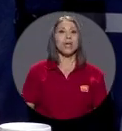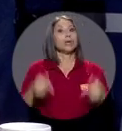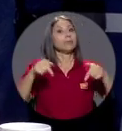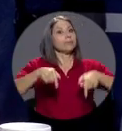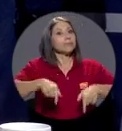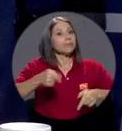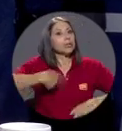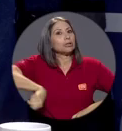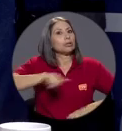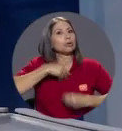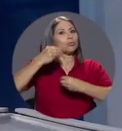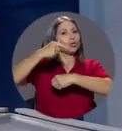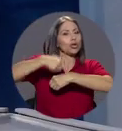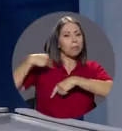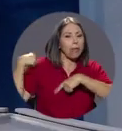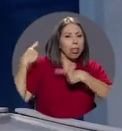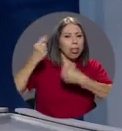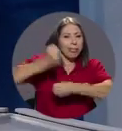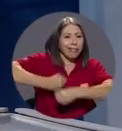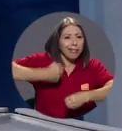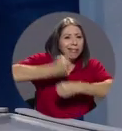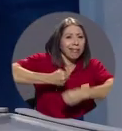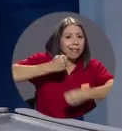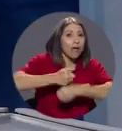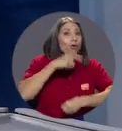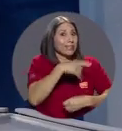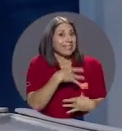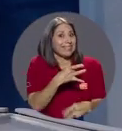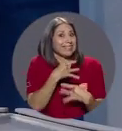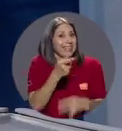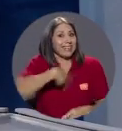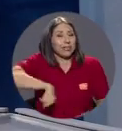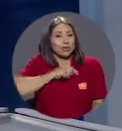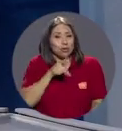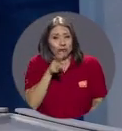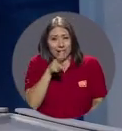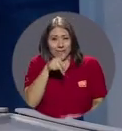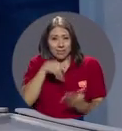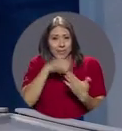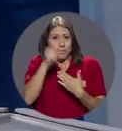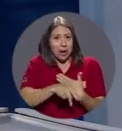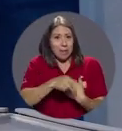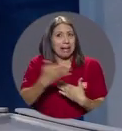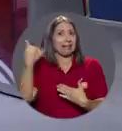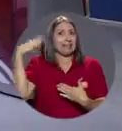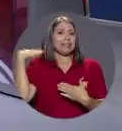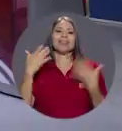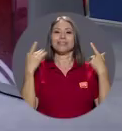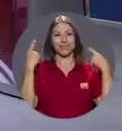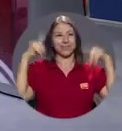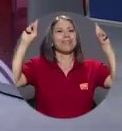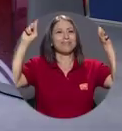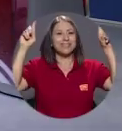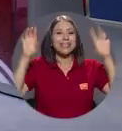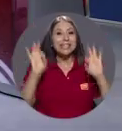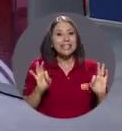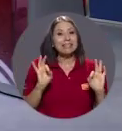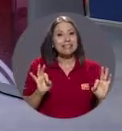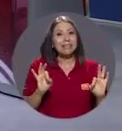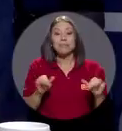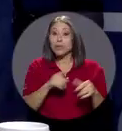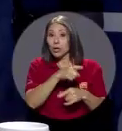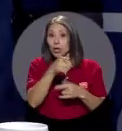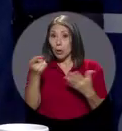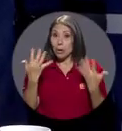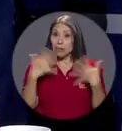espacio. Sí, un espacio en el que hemos trabajado mucho tiempo. Usted estaba muy interesada en que grabáramos este programa desde hace bastante y finalmente lo logramos, así que qué